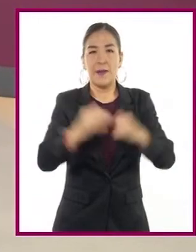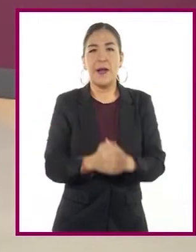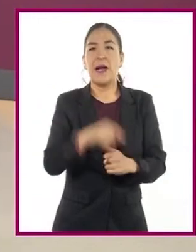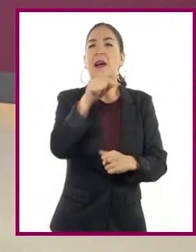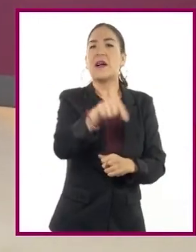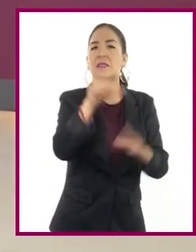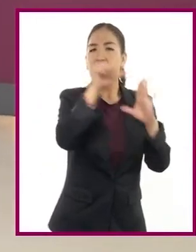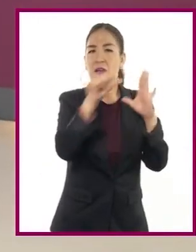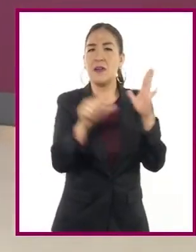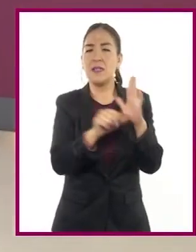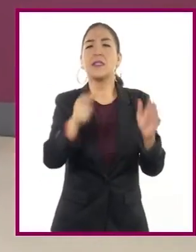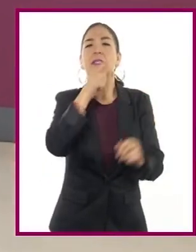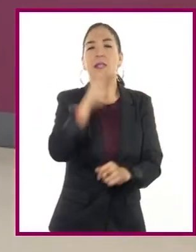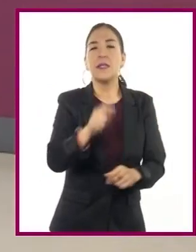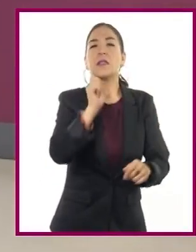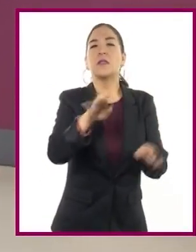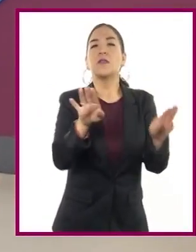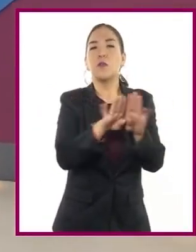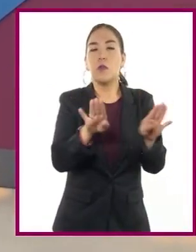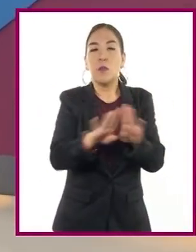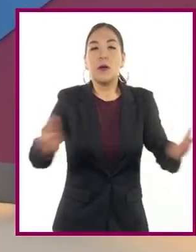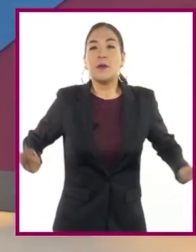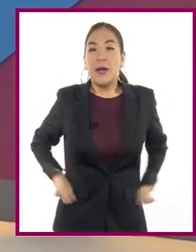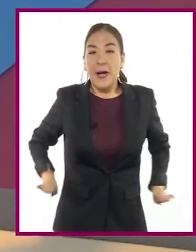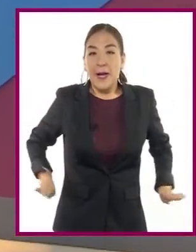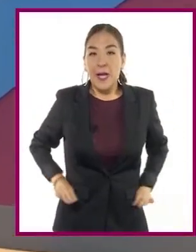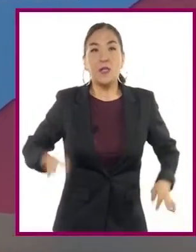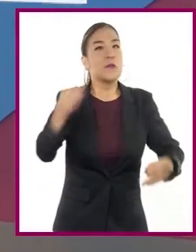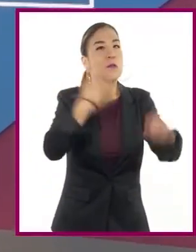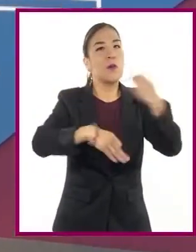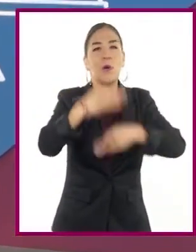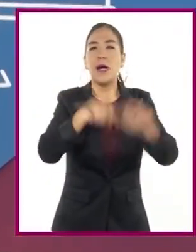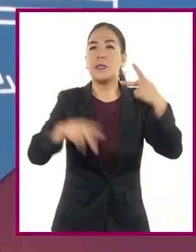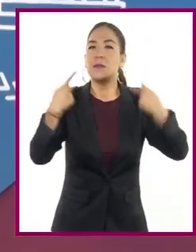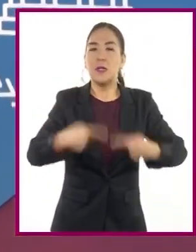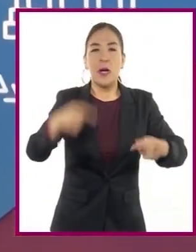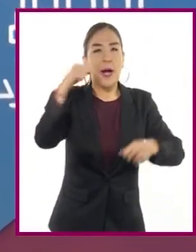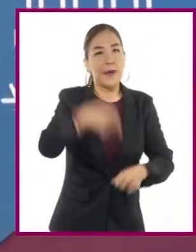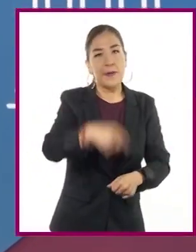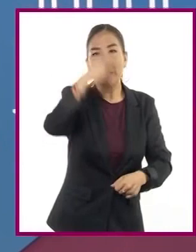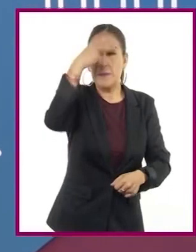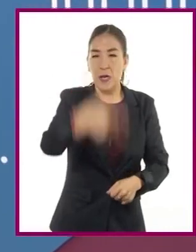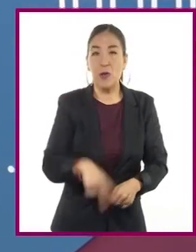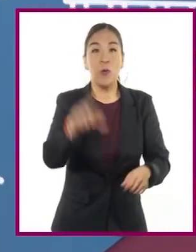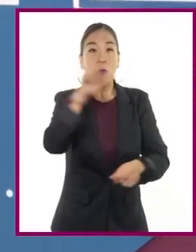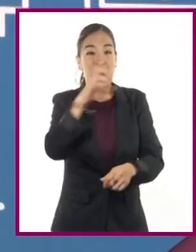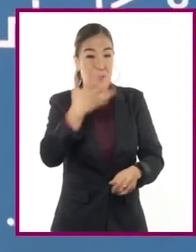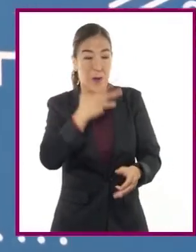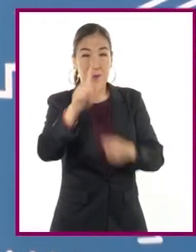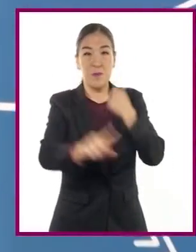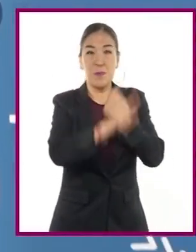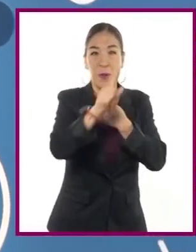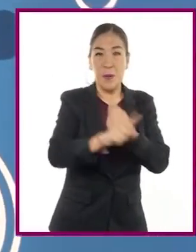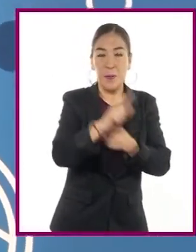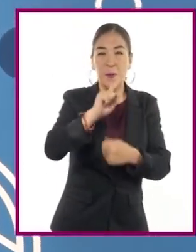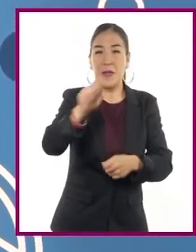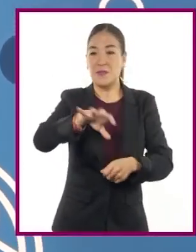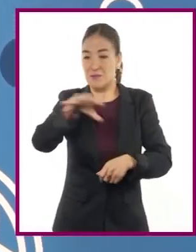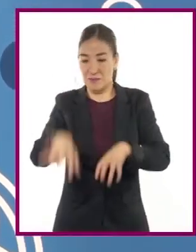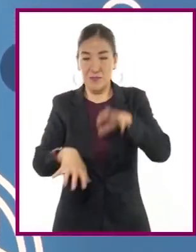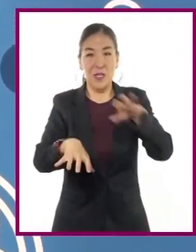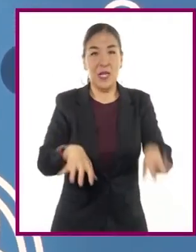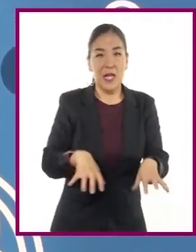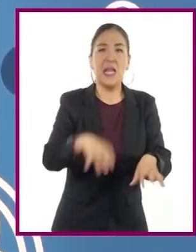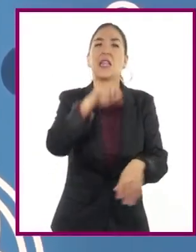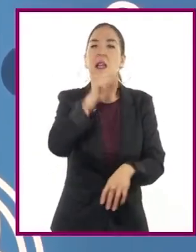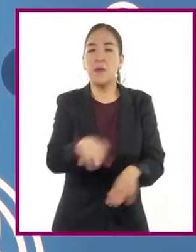artículo regula la conducta de las y los ciudadanos, pues cuando existan conflictos entre particulares o cuando